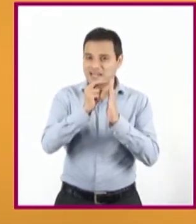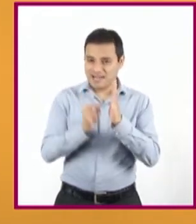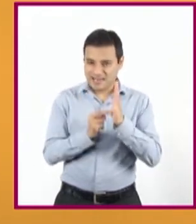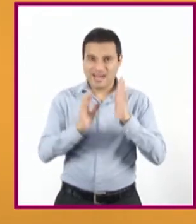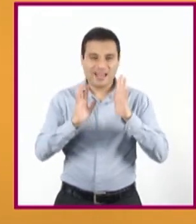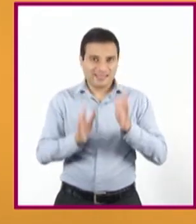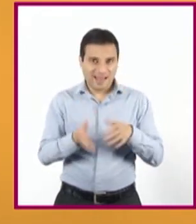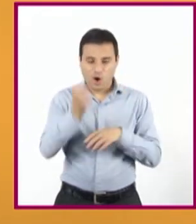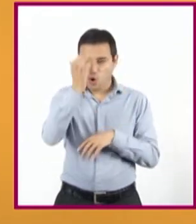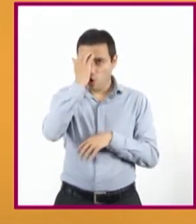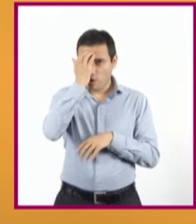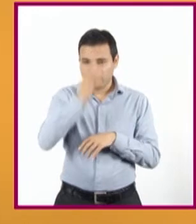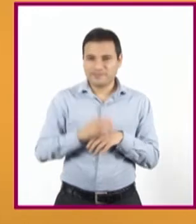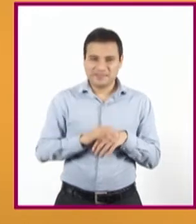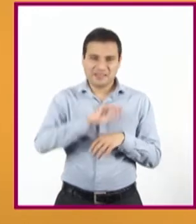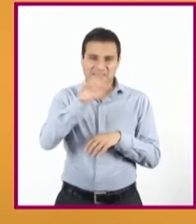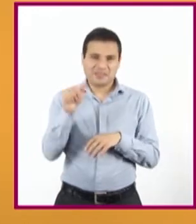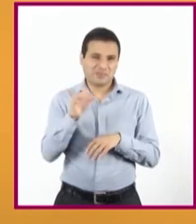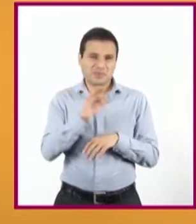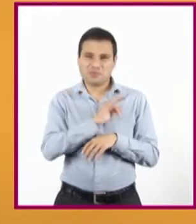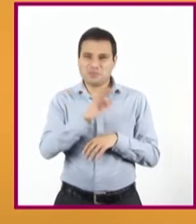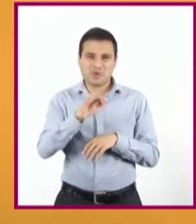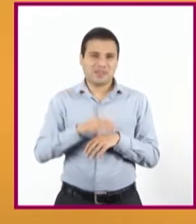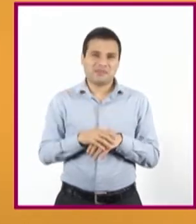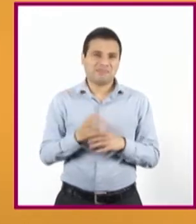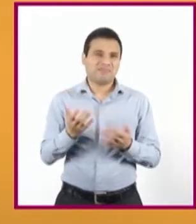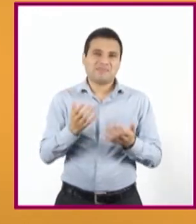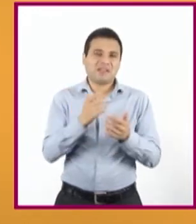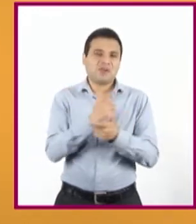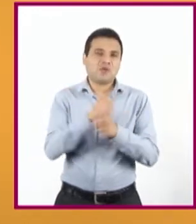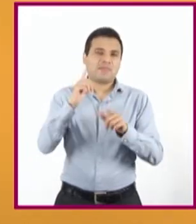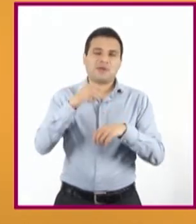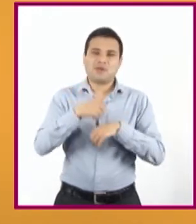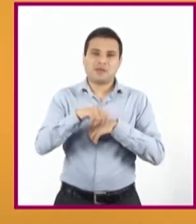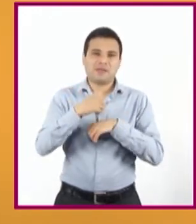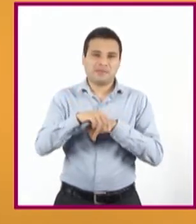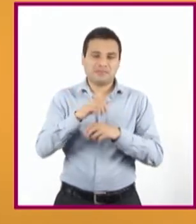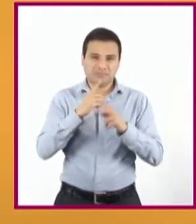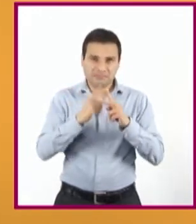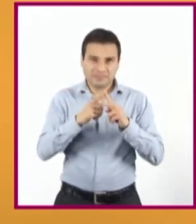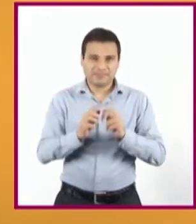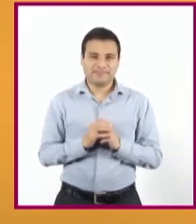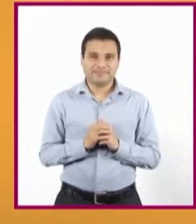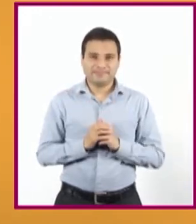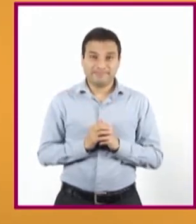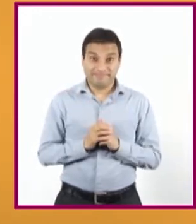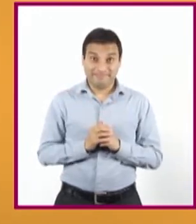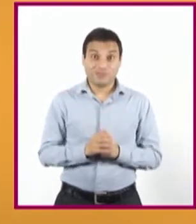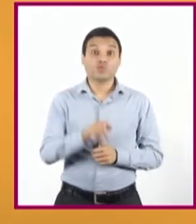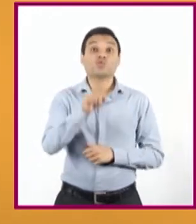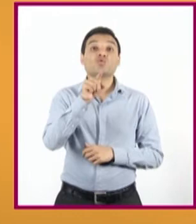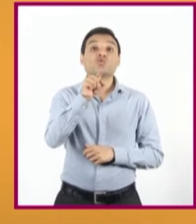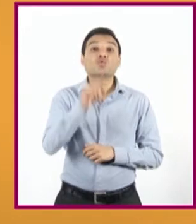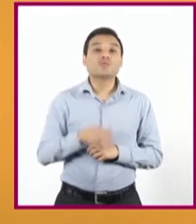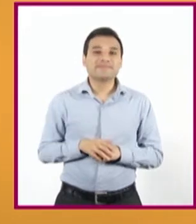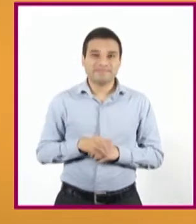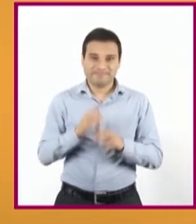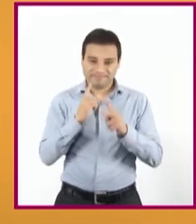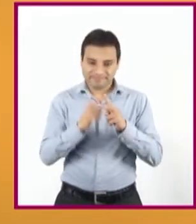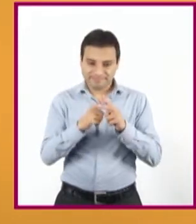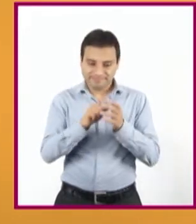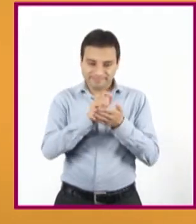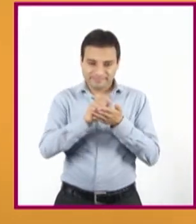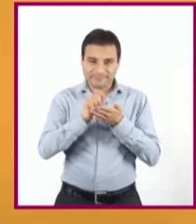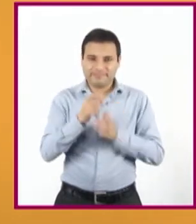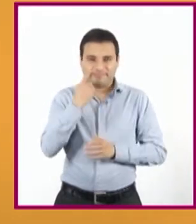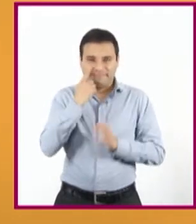nos servirá para determinar cualquier término n de la sucesión. Así que en casa calculen el número que tendríamos